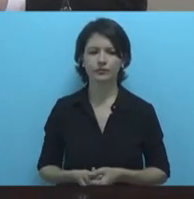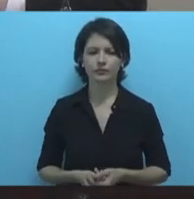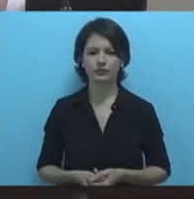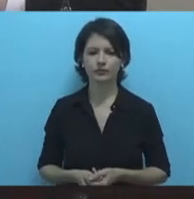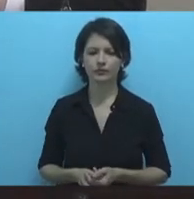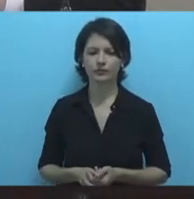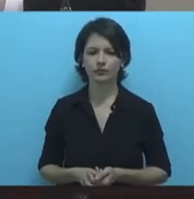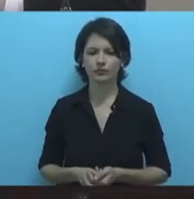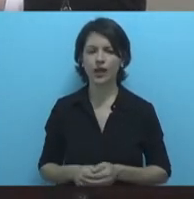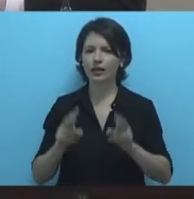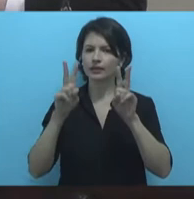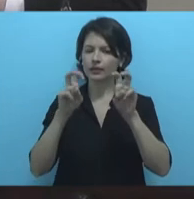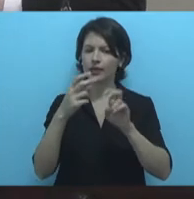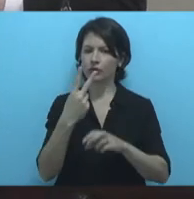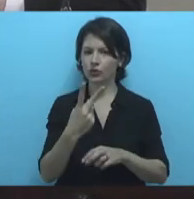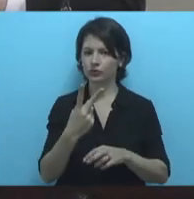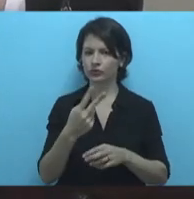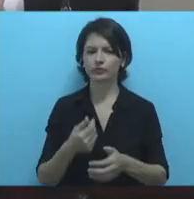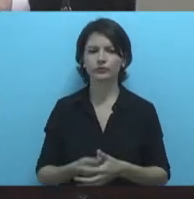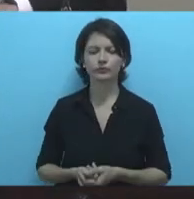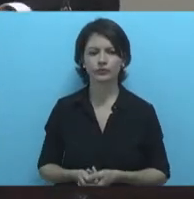asunto número 2